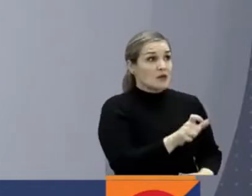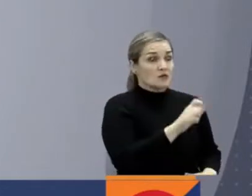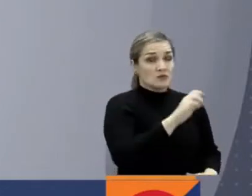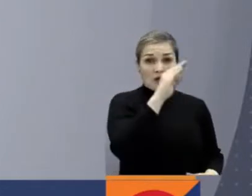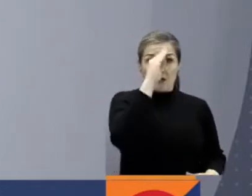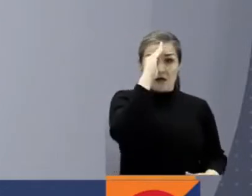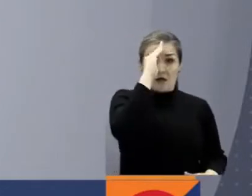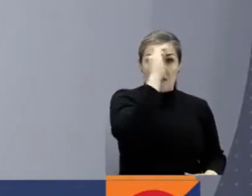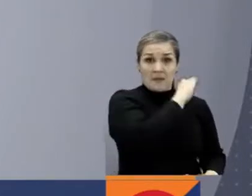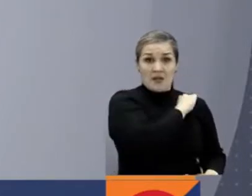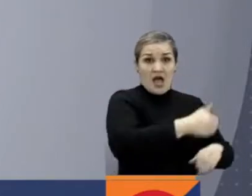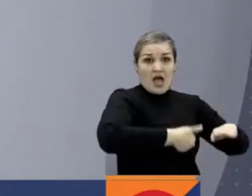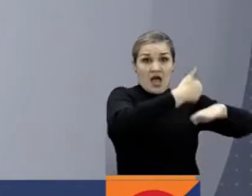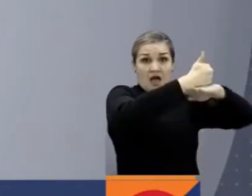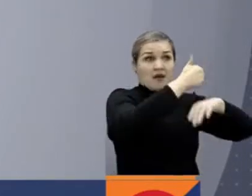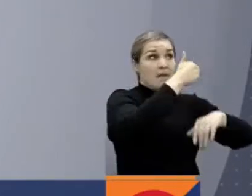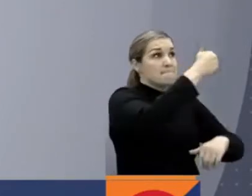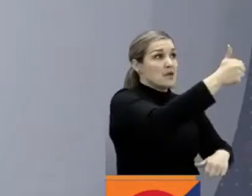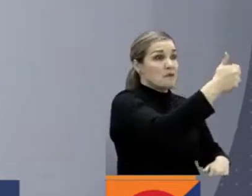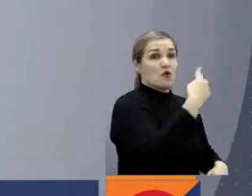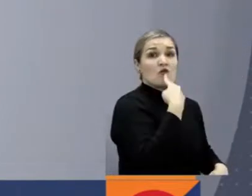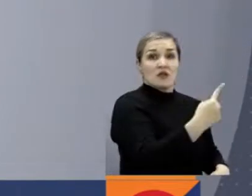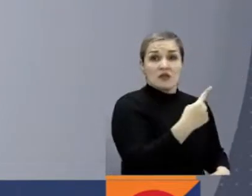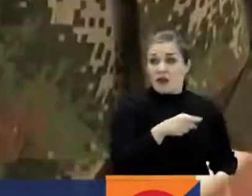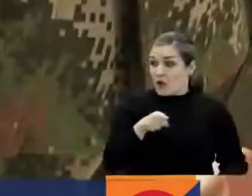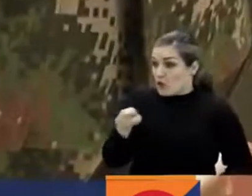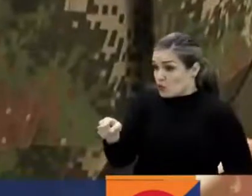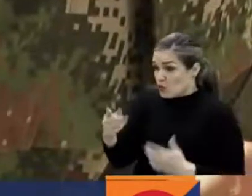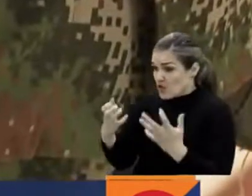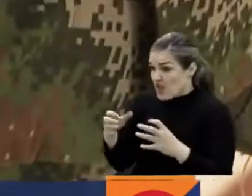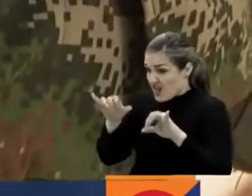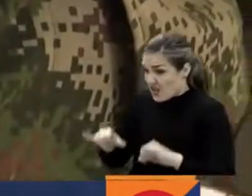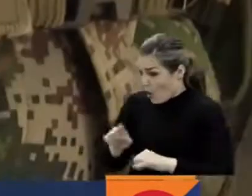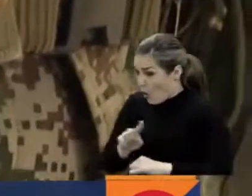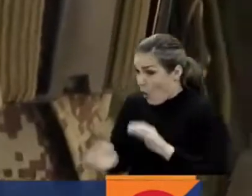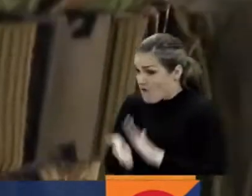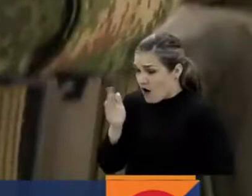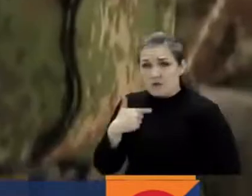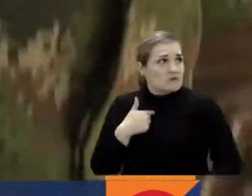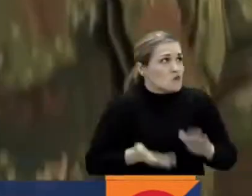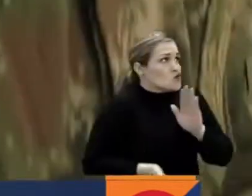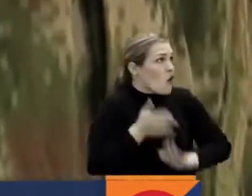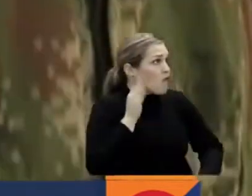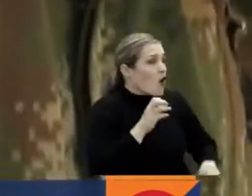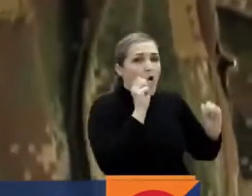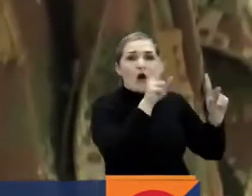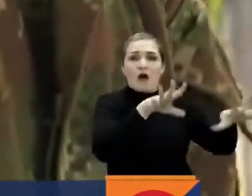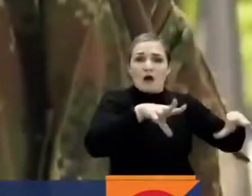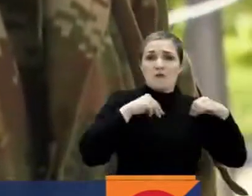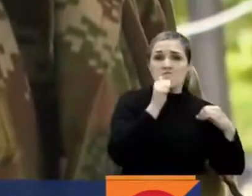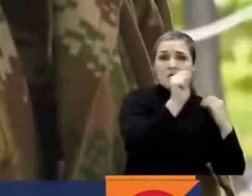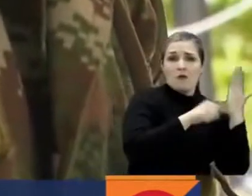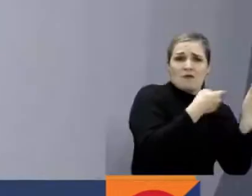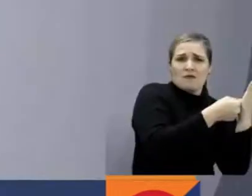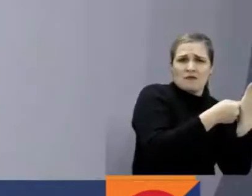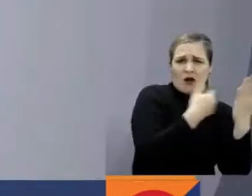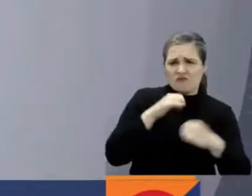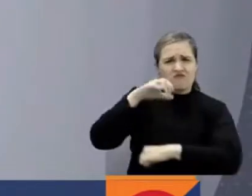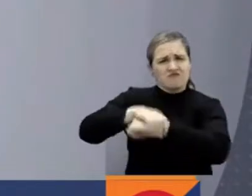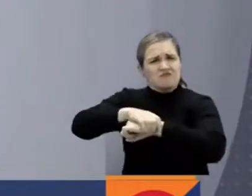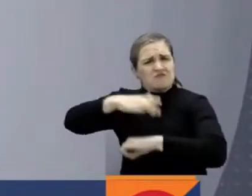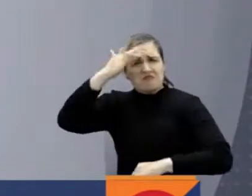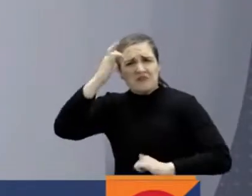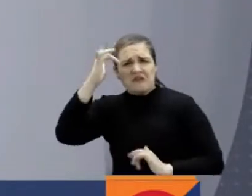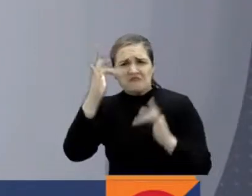que si no queríamos estar ahí, nos le dijimos que sí, que por el trato nos queríamos ir. Un documento en poder del Ejército demostraría que su captura no tendría fundamento, pues